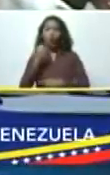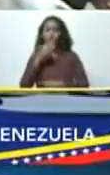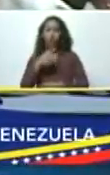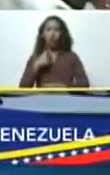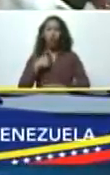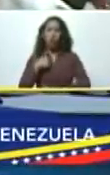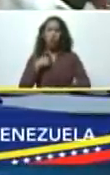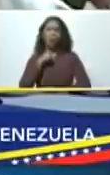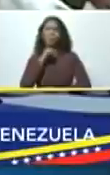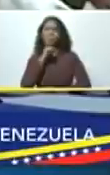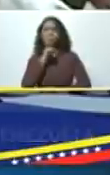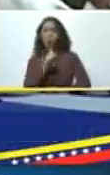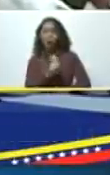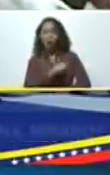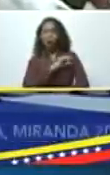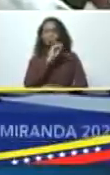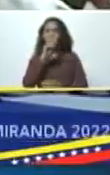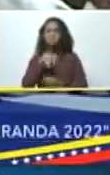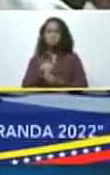mal,